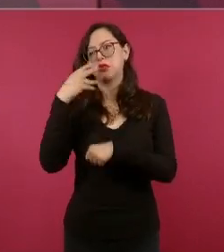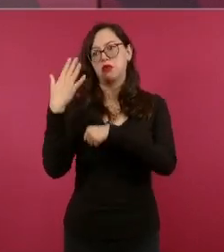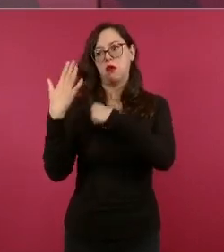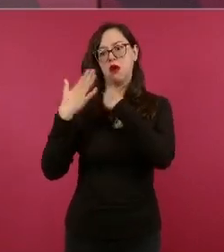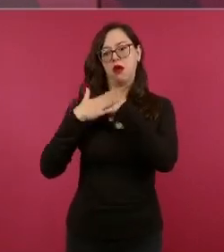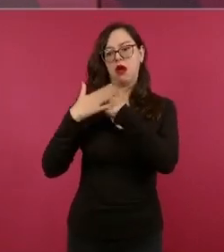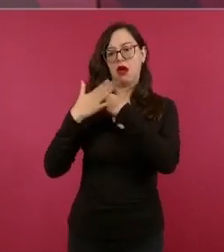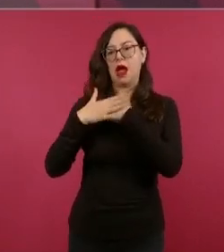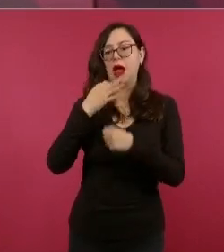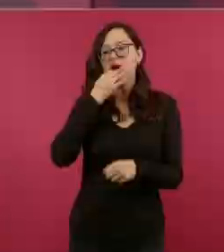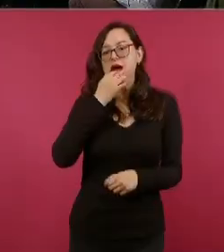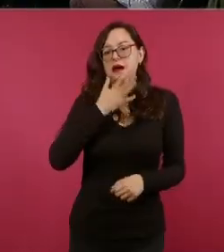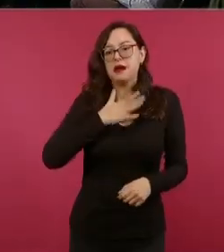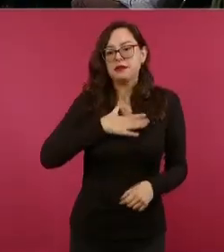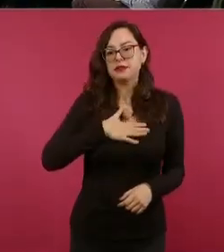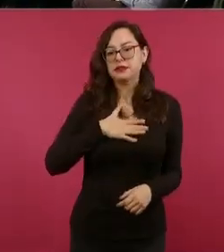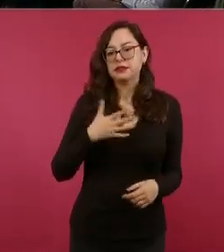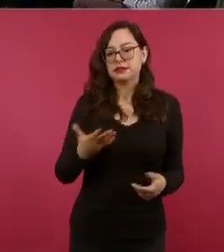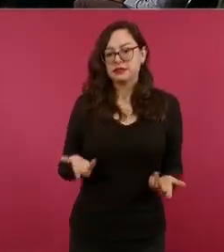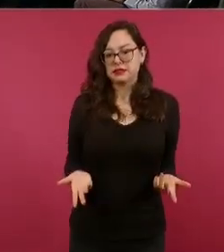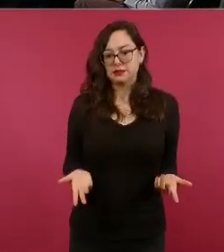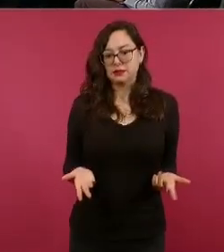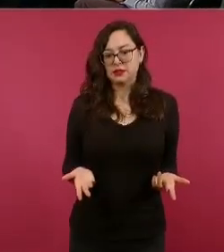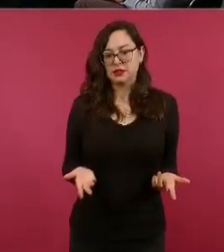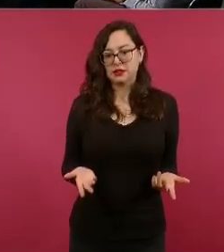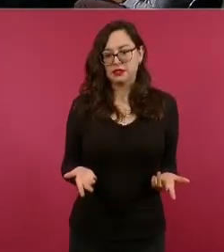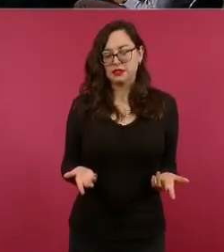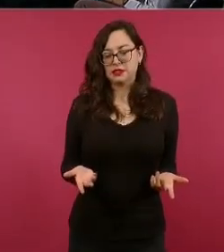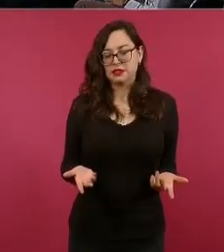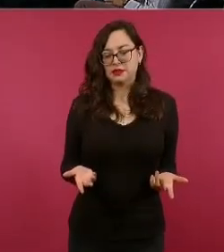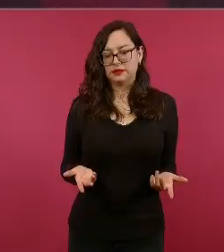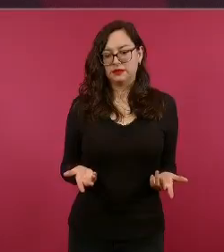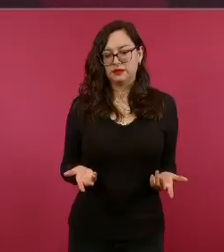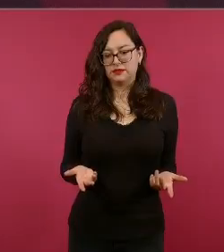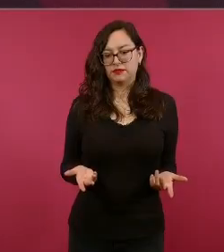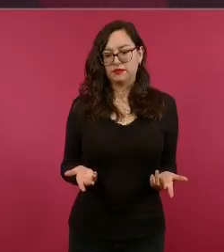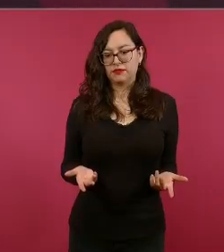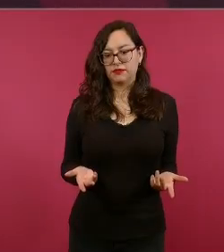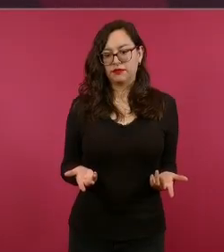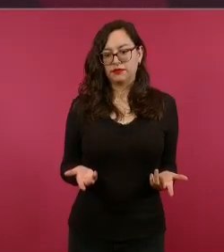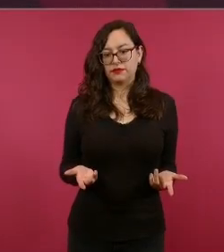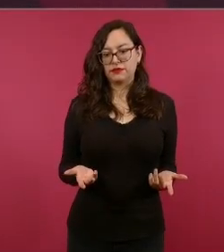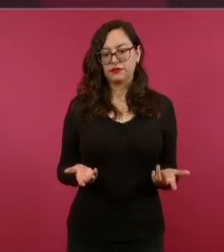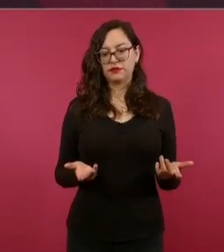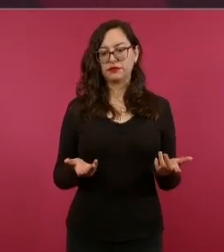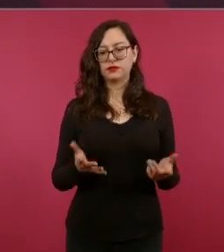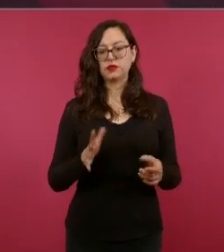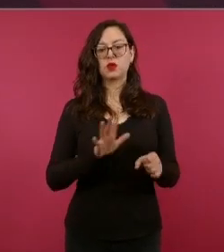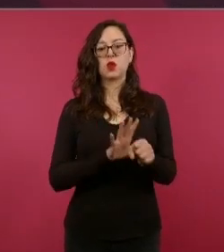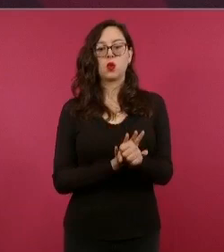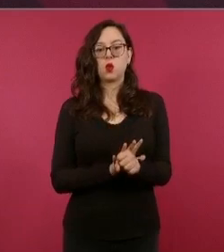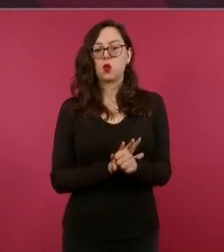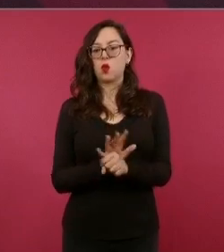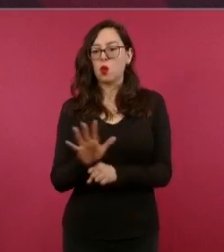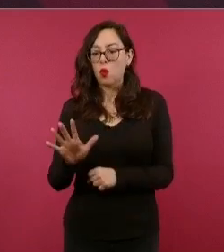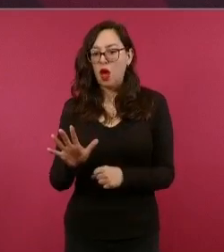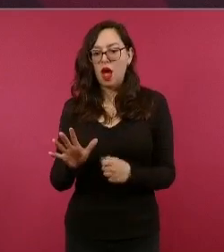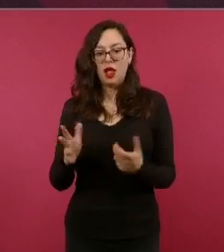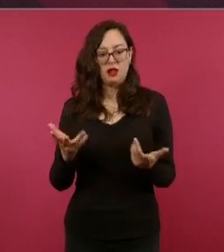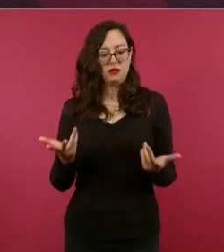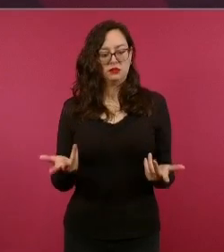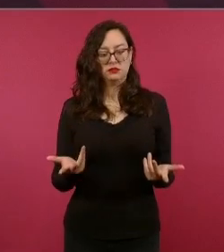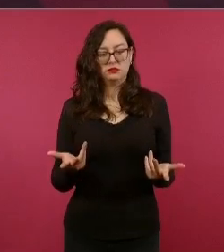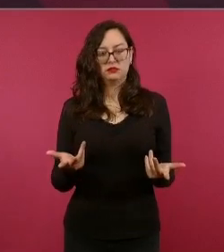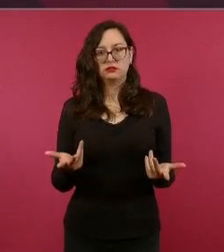infringiendo los procedimientos, las leyes,